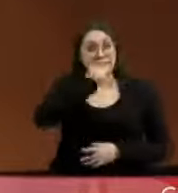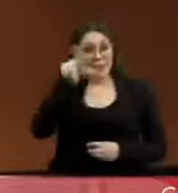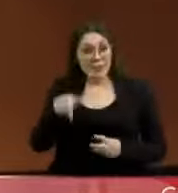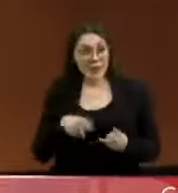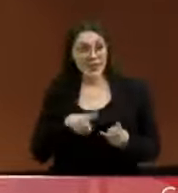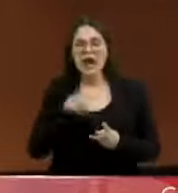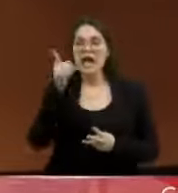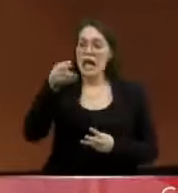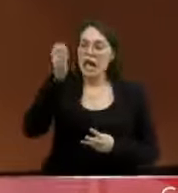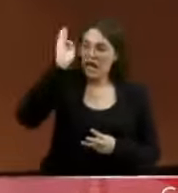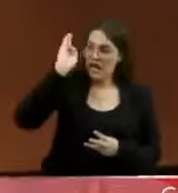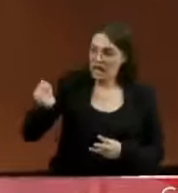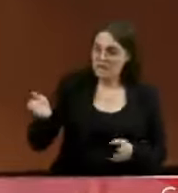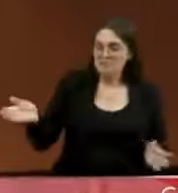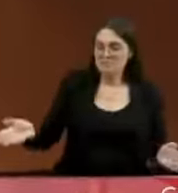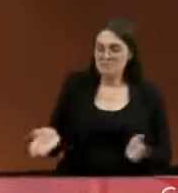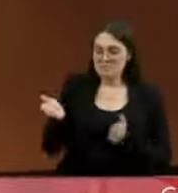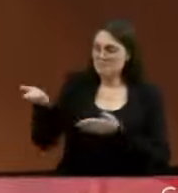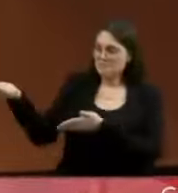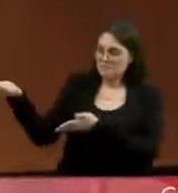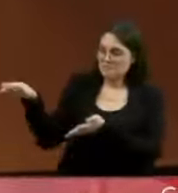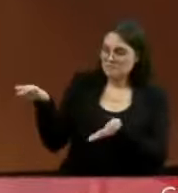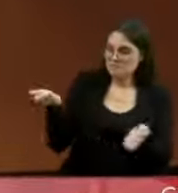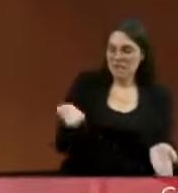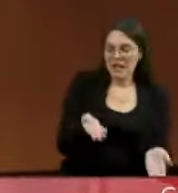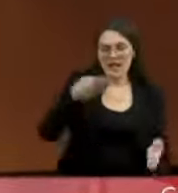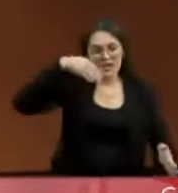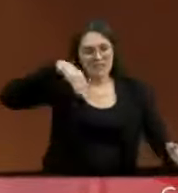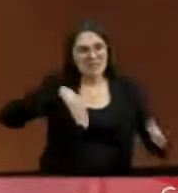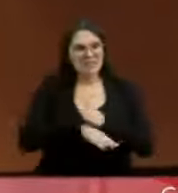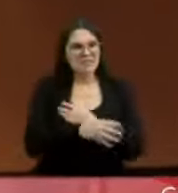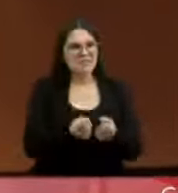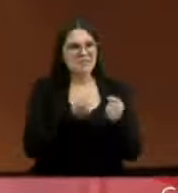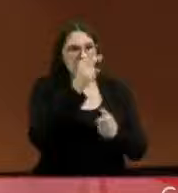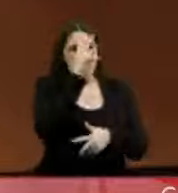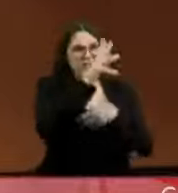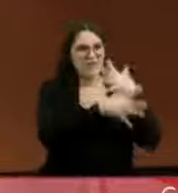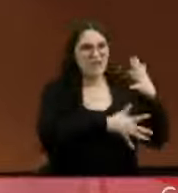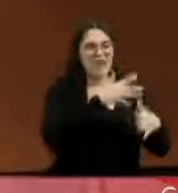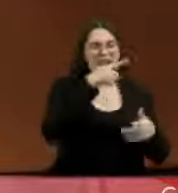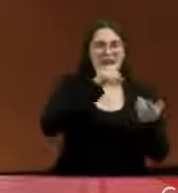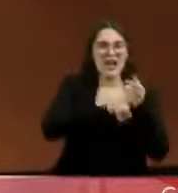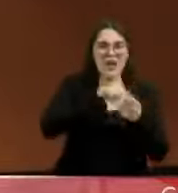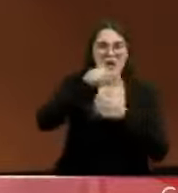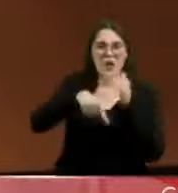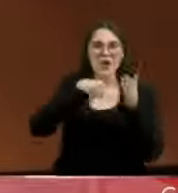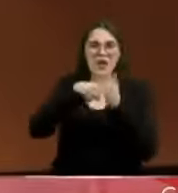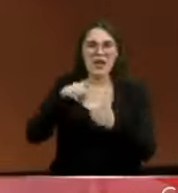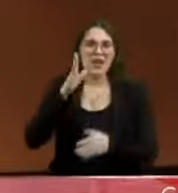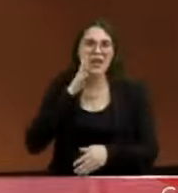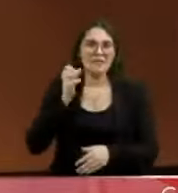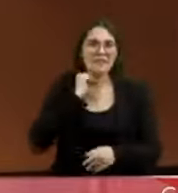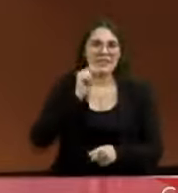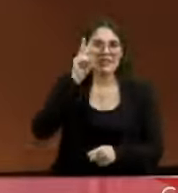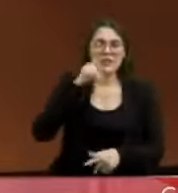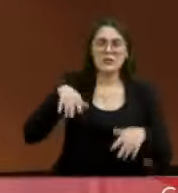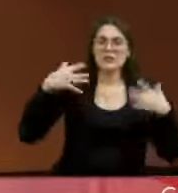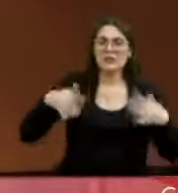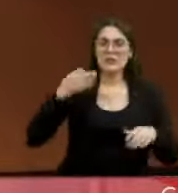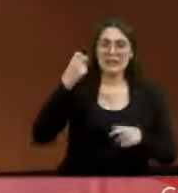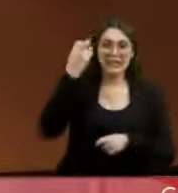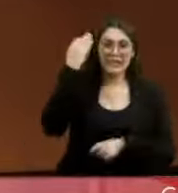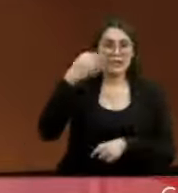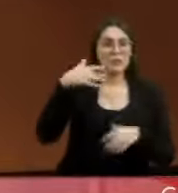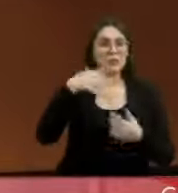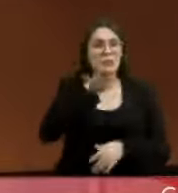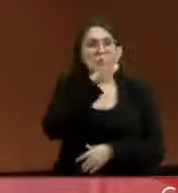y promovieron el asalto violento a la sede de la Cámara de Senadores en un hecho sin precedente de